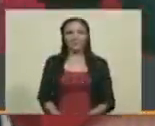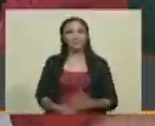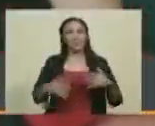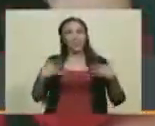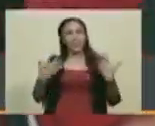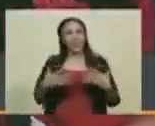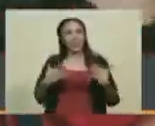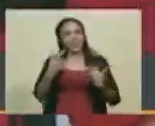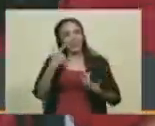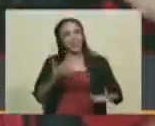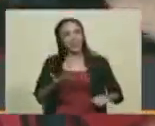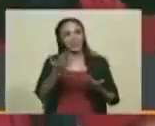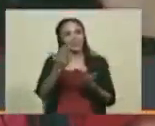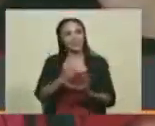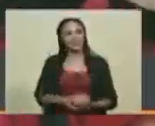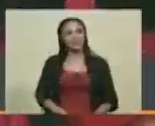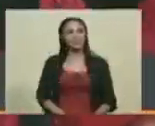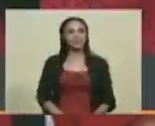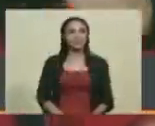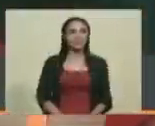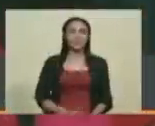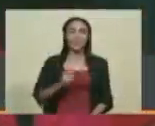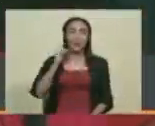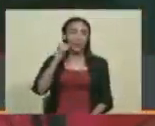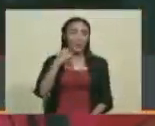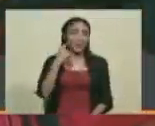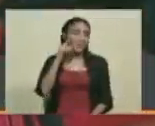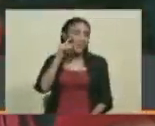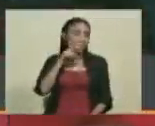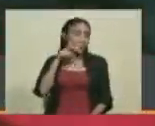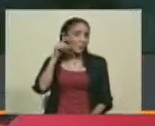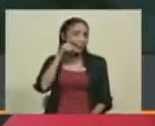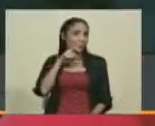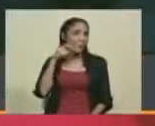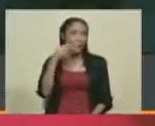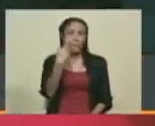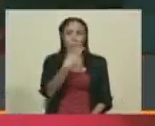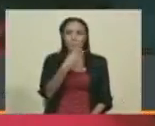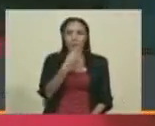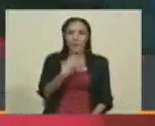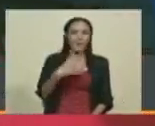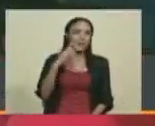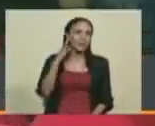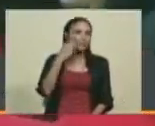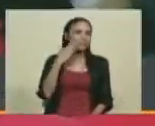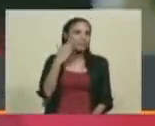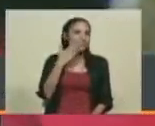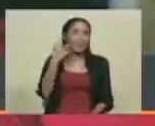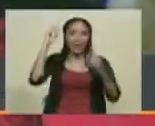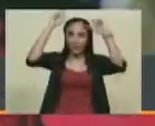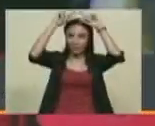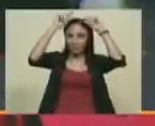Alborotadora, mírala. Esos cachetes rojos, vale, qué belleza. Tremendo lazo,